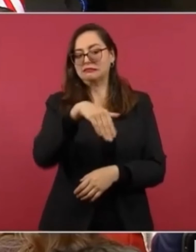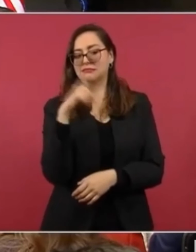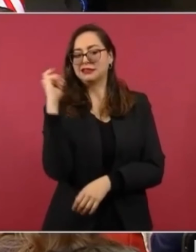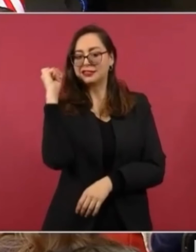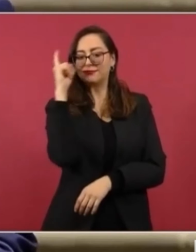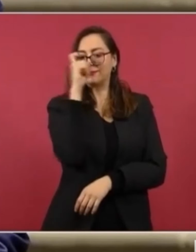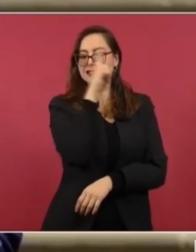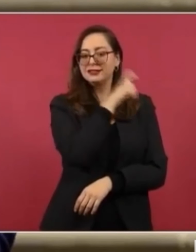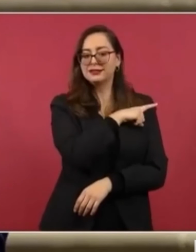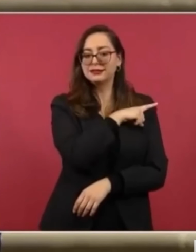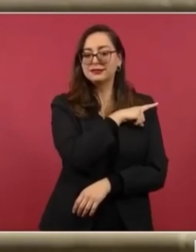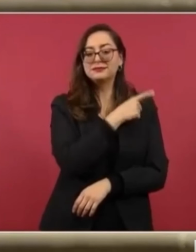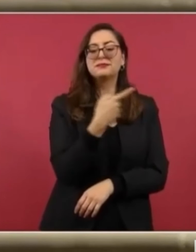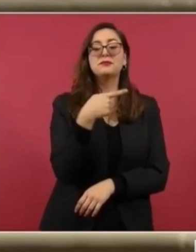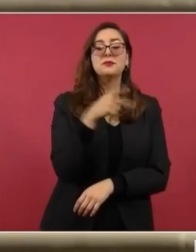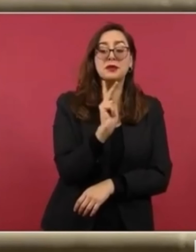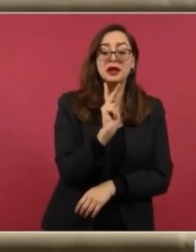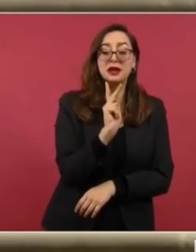pero